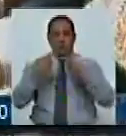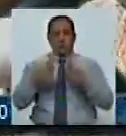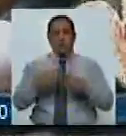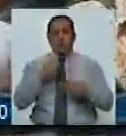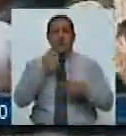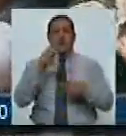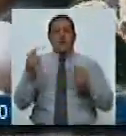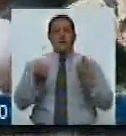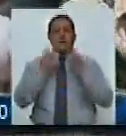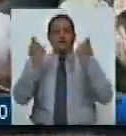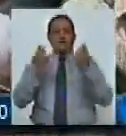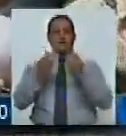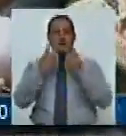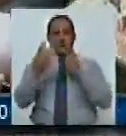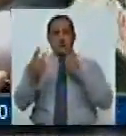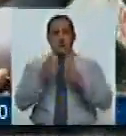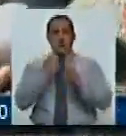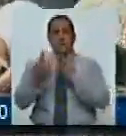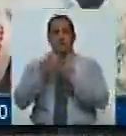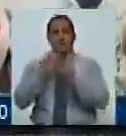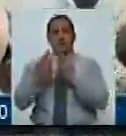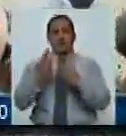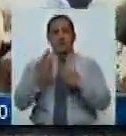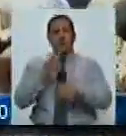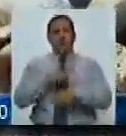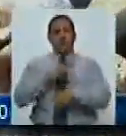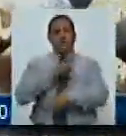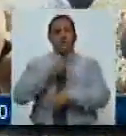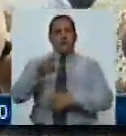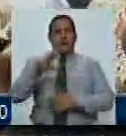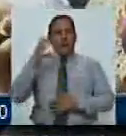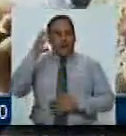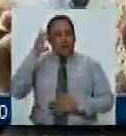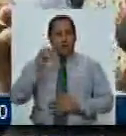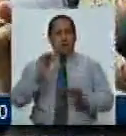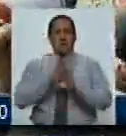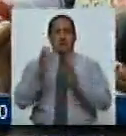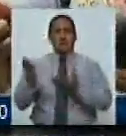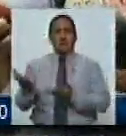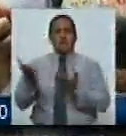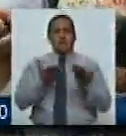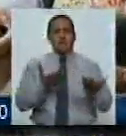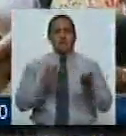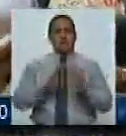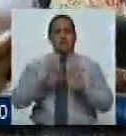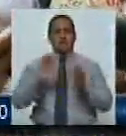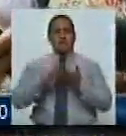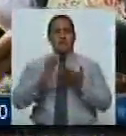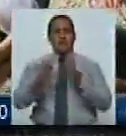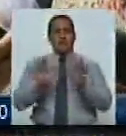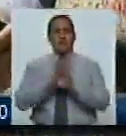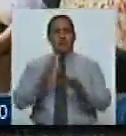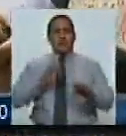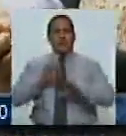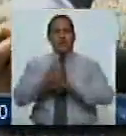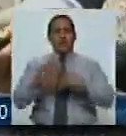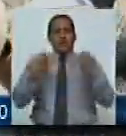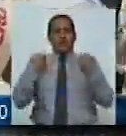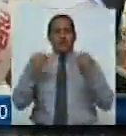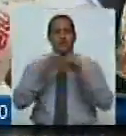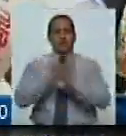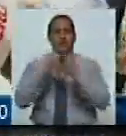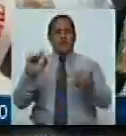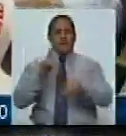antes. Fue entrevistado por Radio Nacionales. Mi despacho jamás autorizó su ingreso. El señor no pisó mi oficina ni